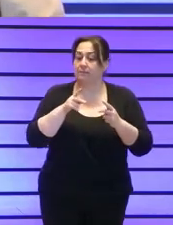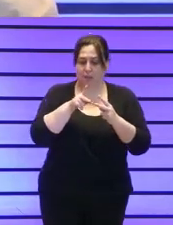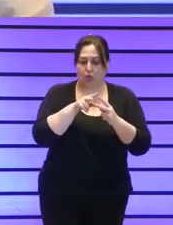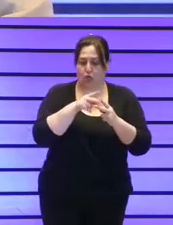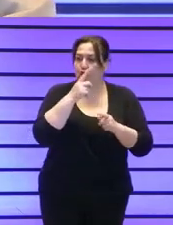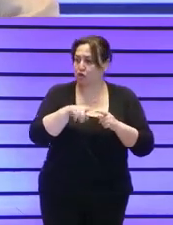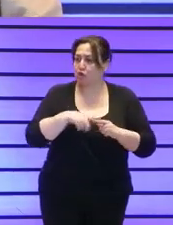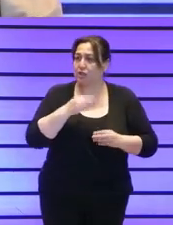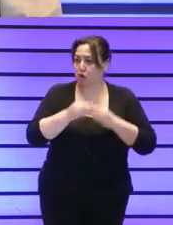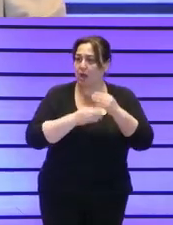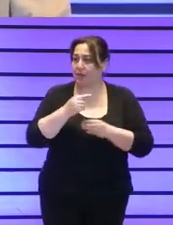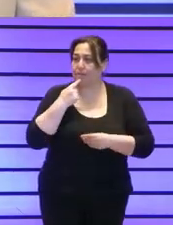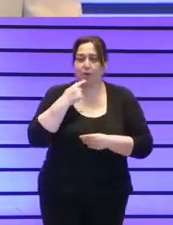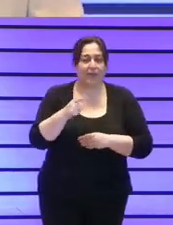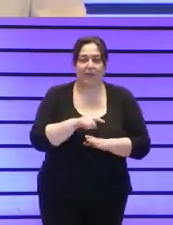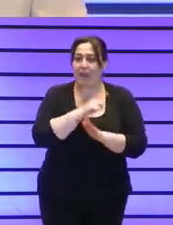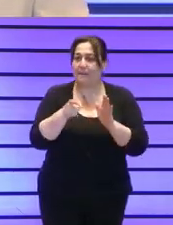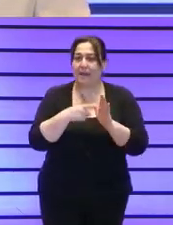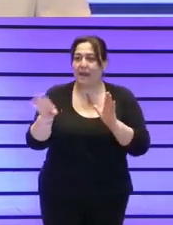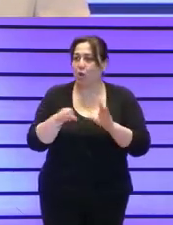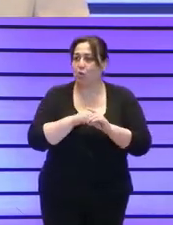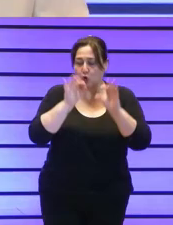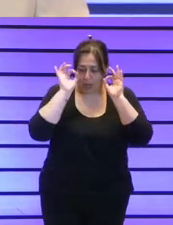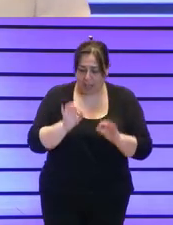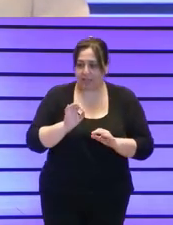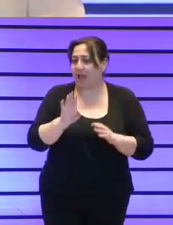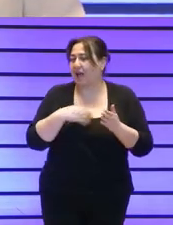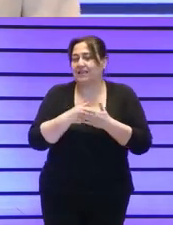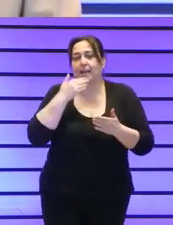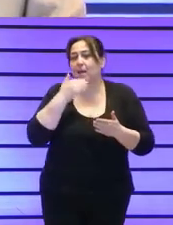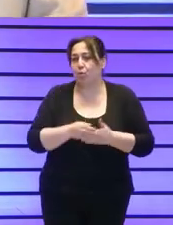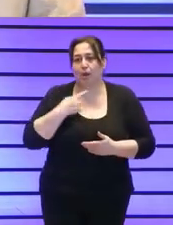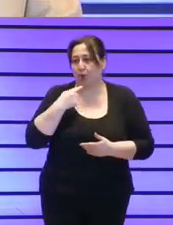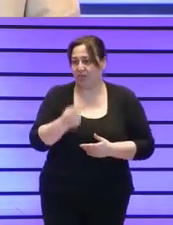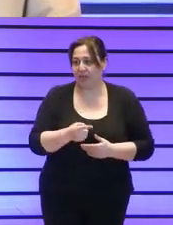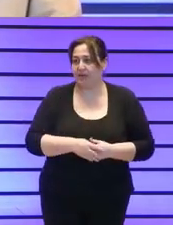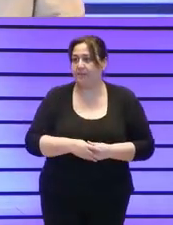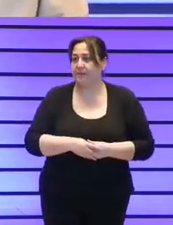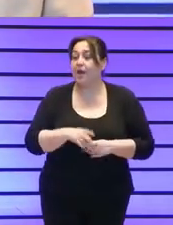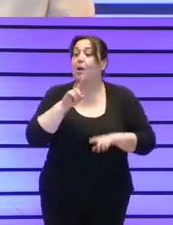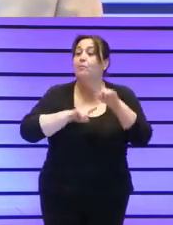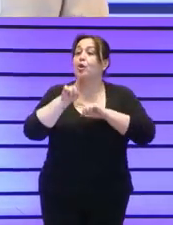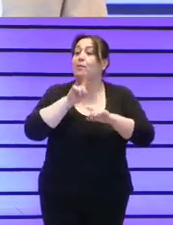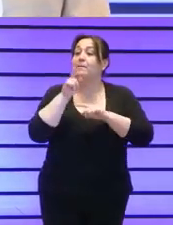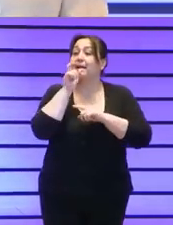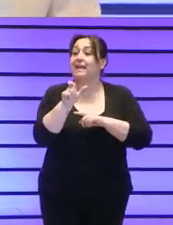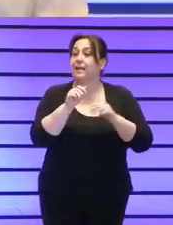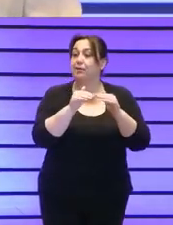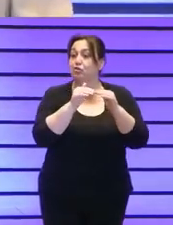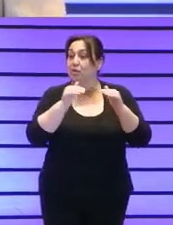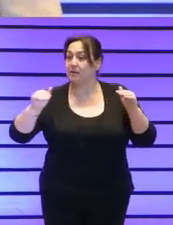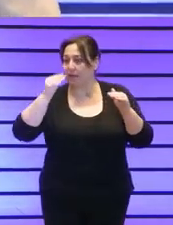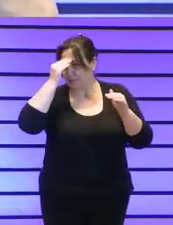voy a citar a plena hasta el aburrimiento, ¿no? Claro, el problema con el término sostenibilidad, creo que salió ayer también,